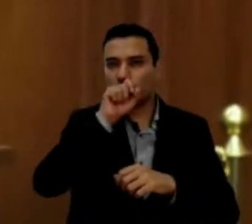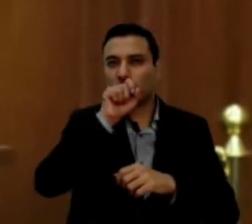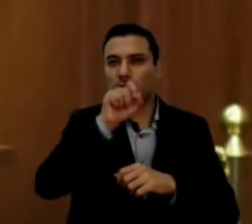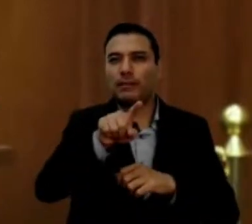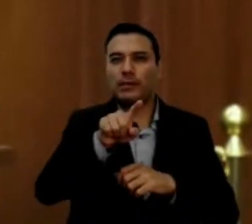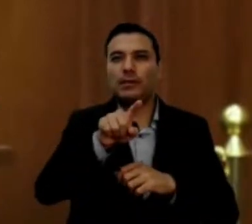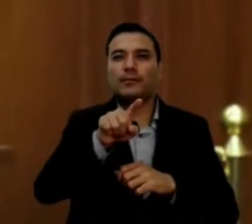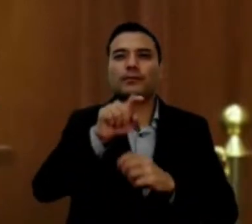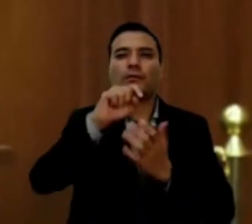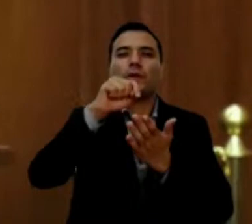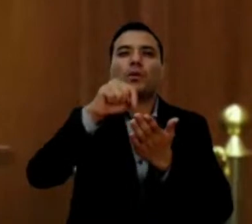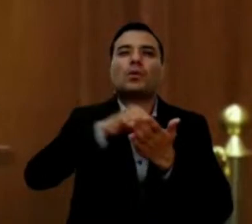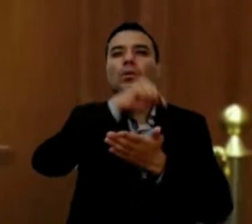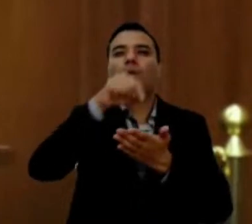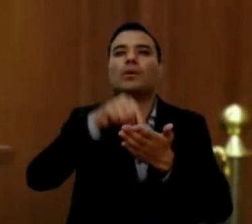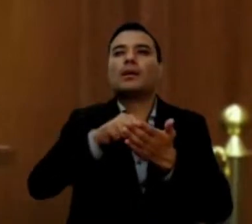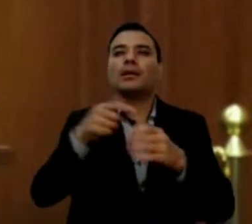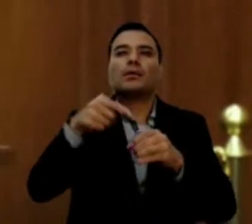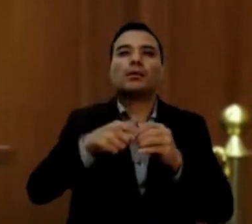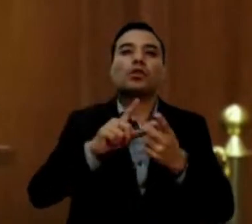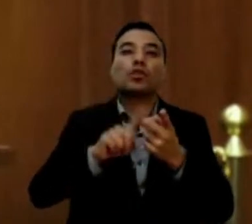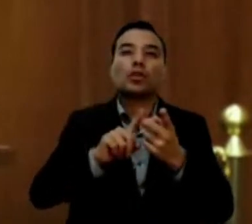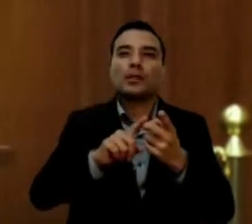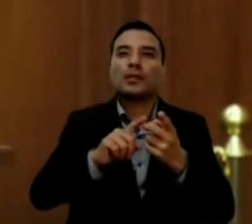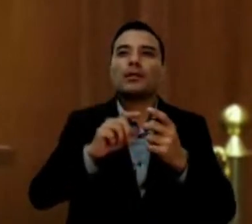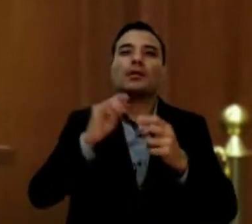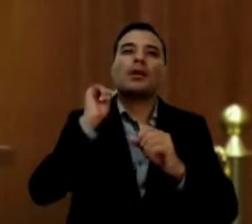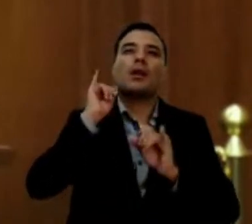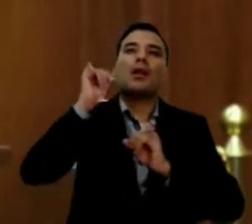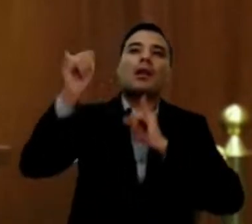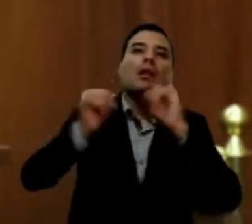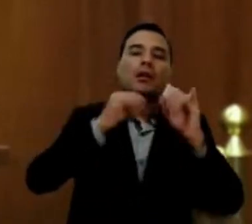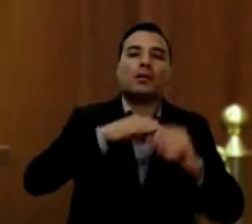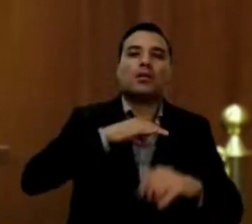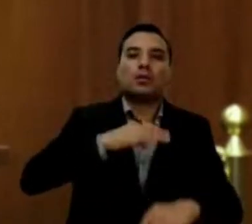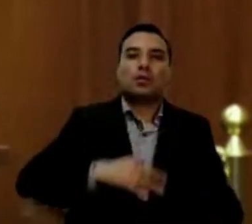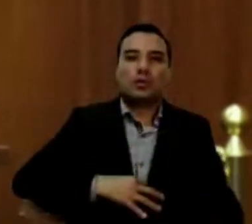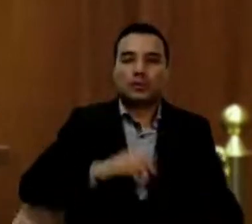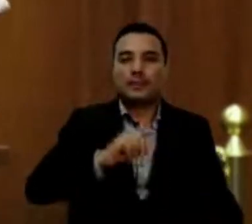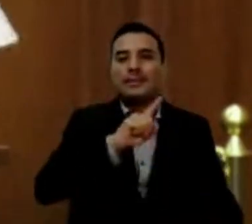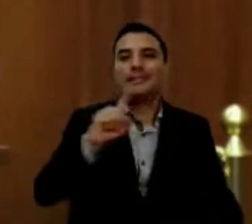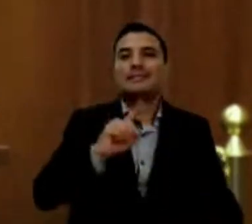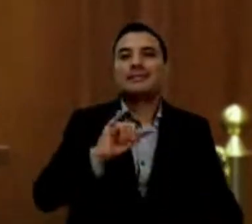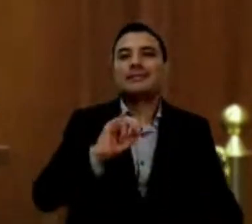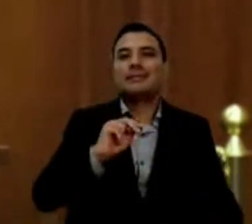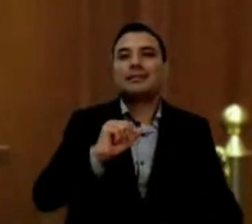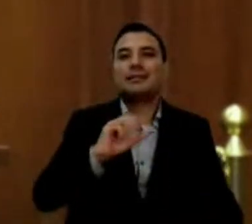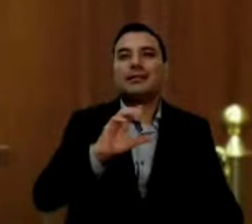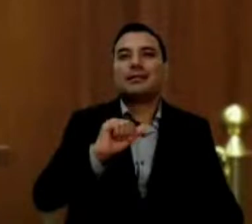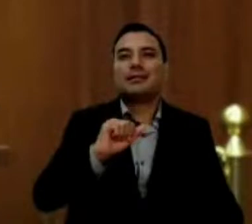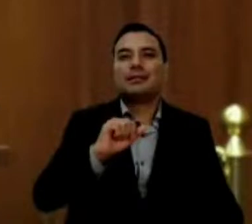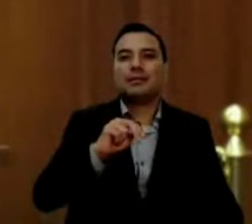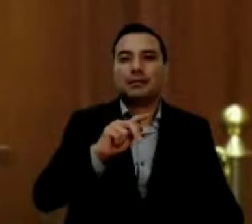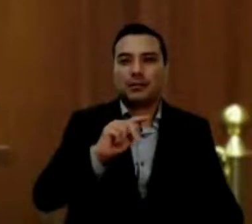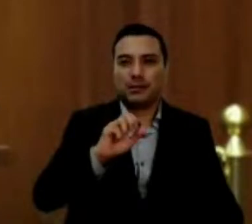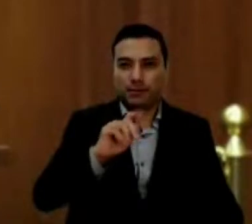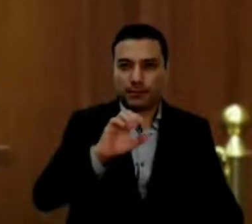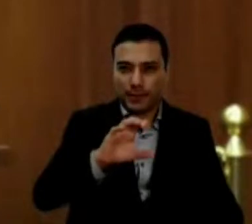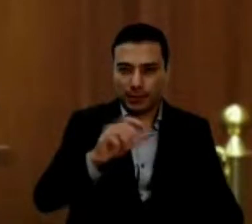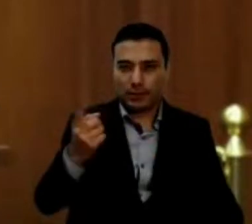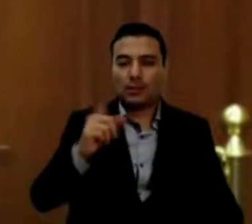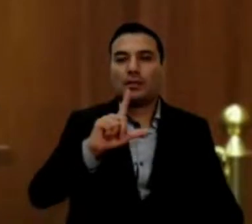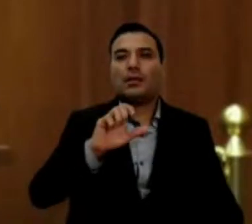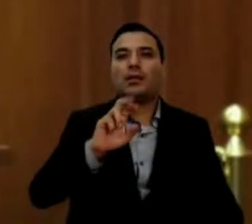lugares limítrofes de los municipios, siendo los más afectados Toluca, Sinacantepec, Lerma, entre